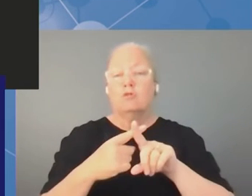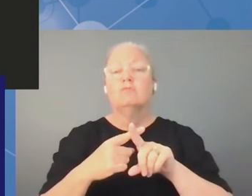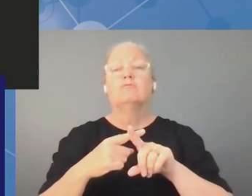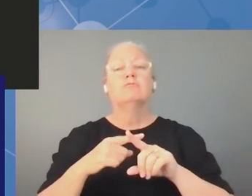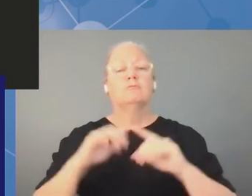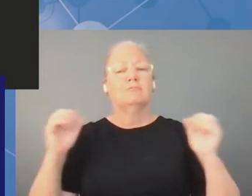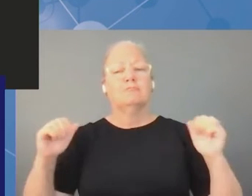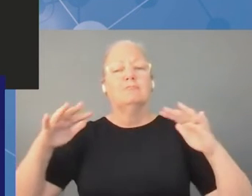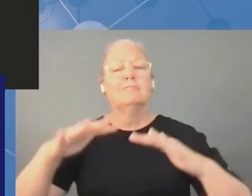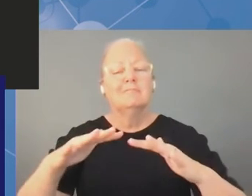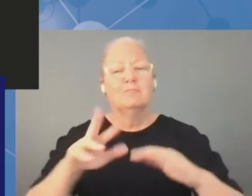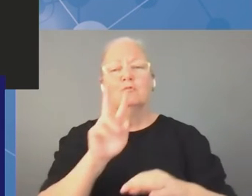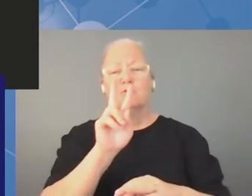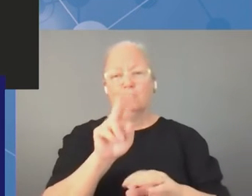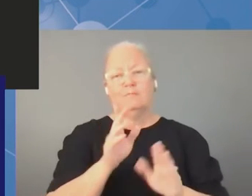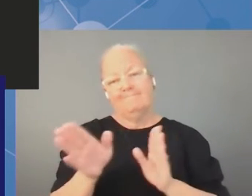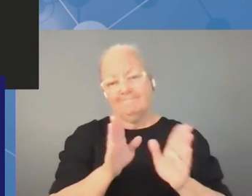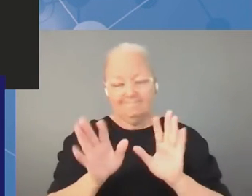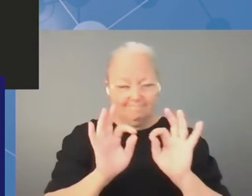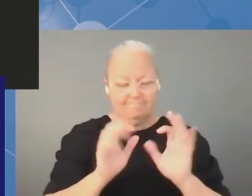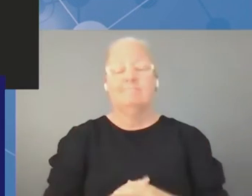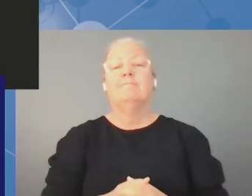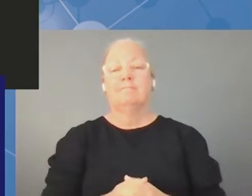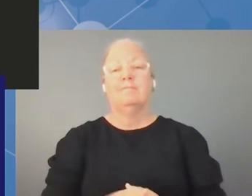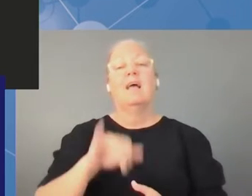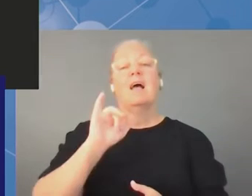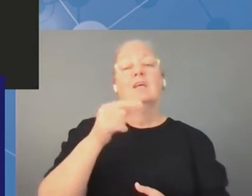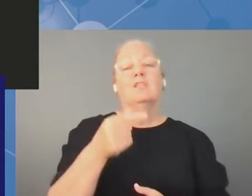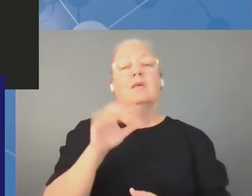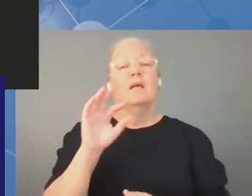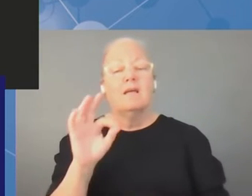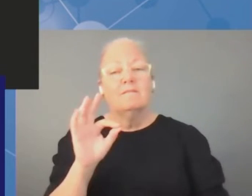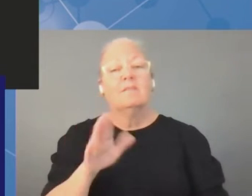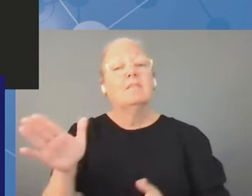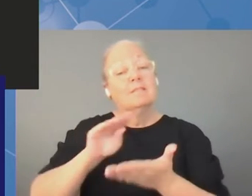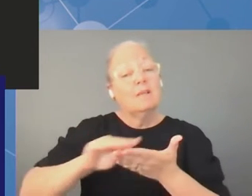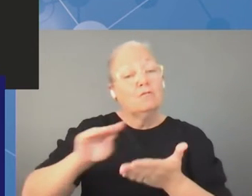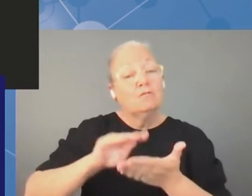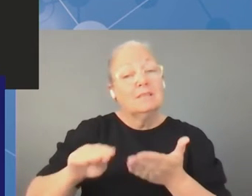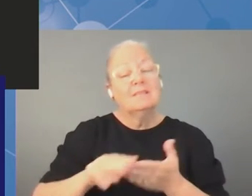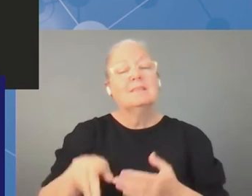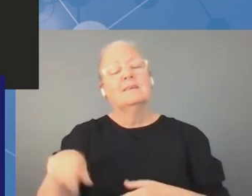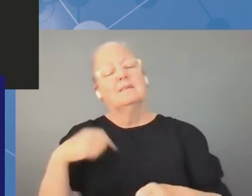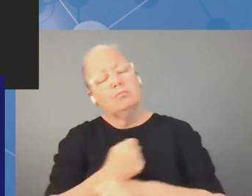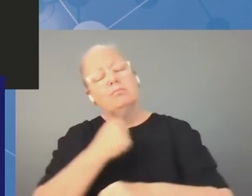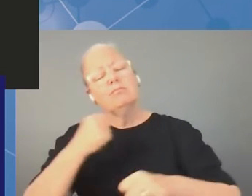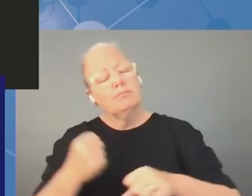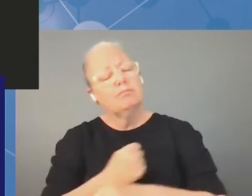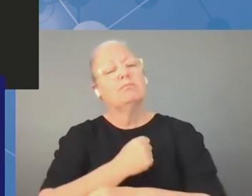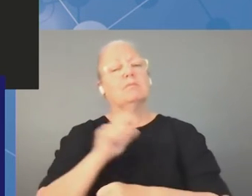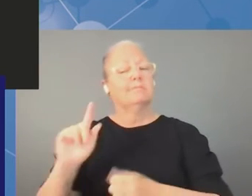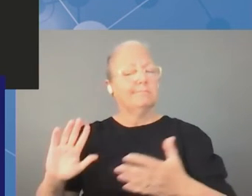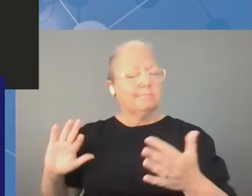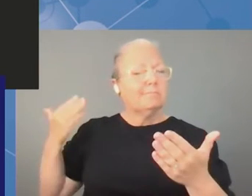cabo esta cumbre en este formato híbrido. Agradezco también a la Secretaría de